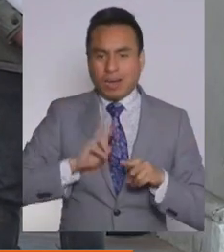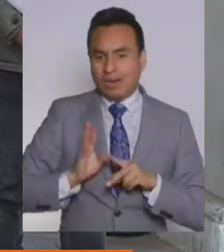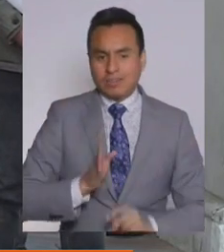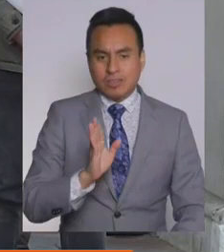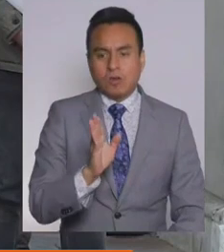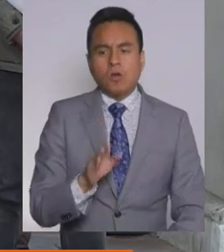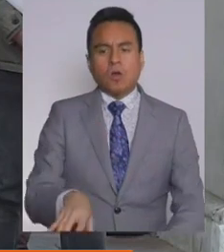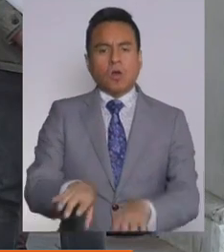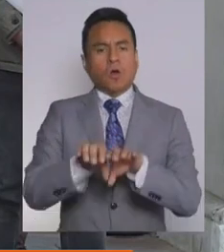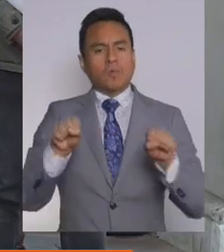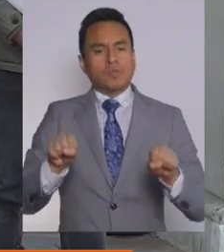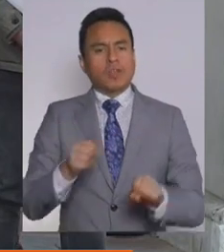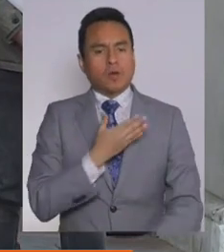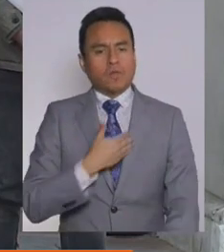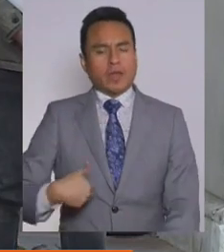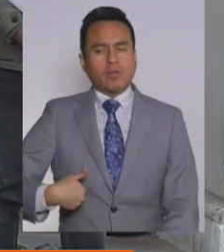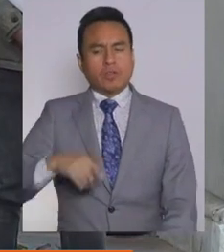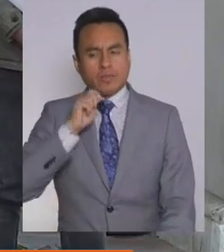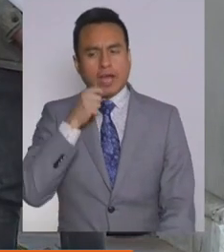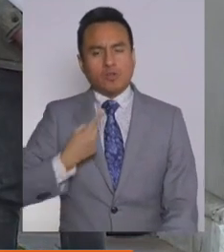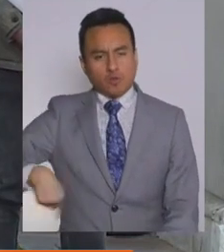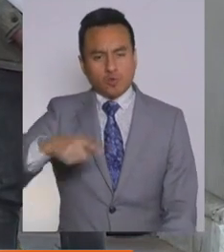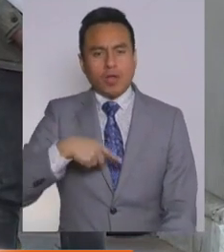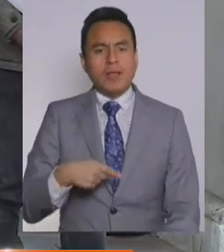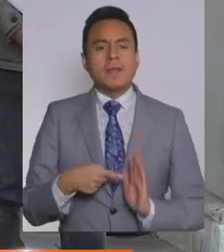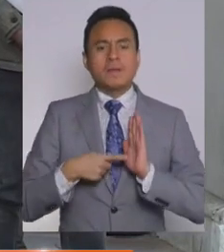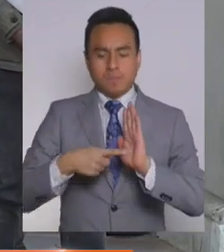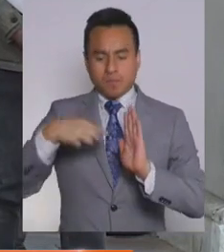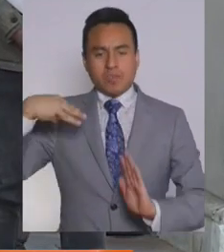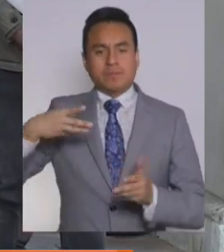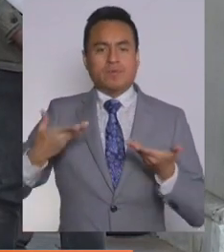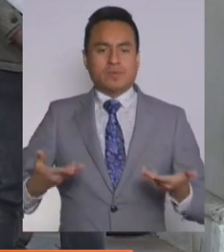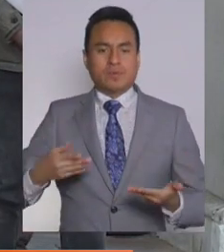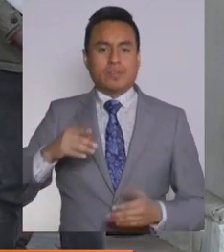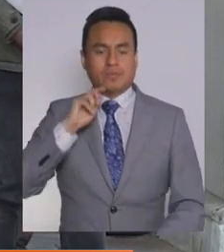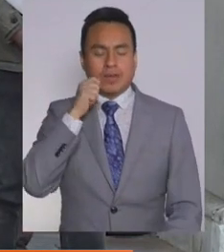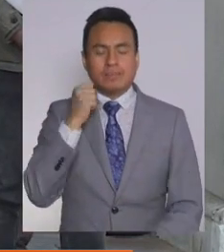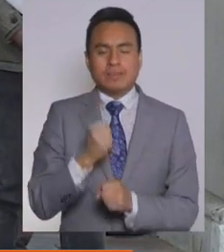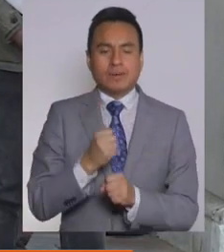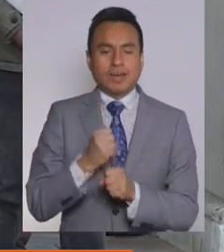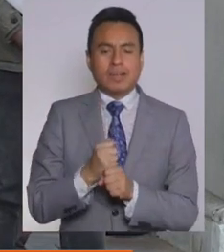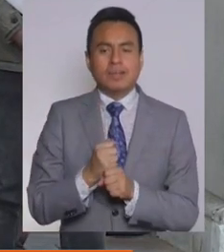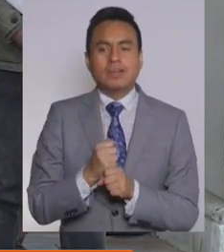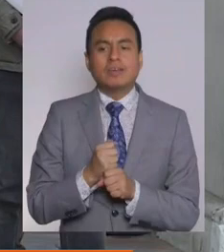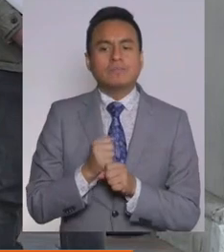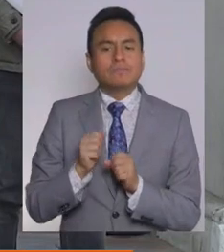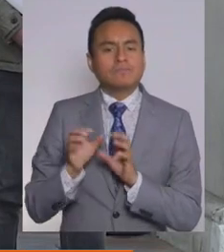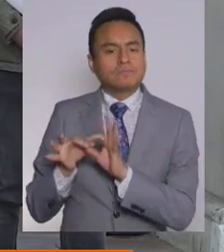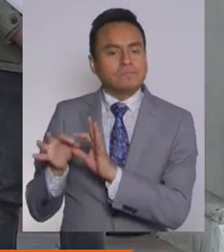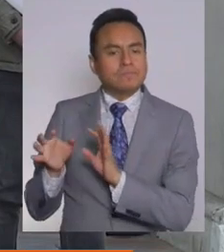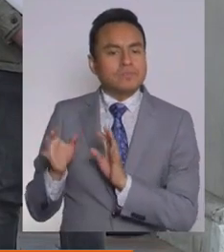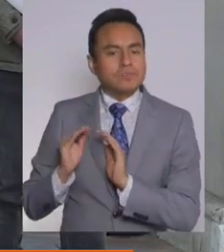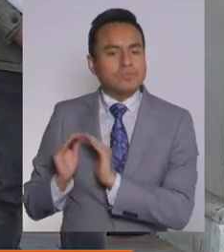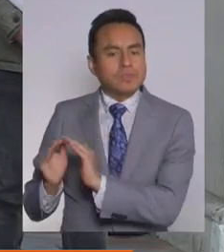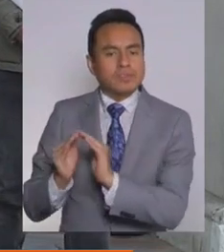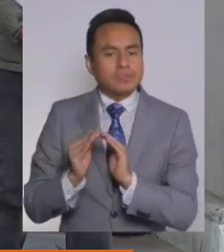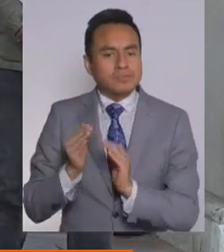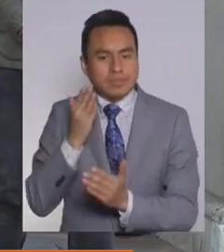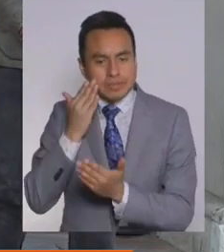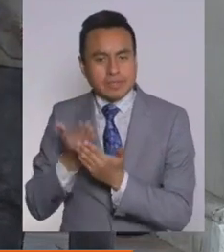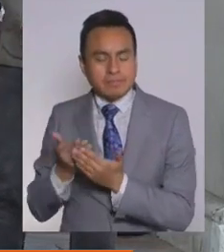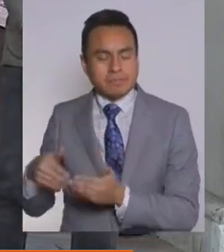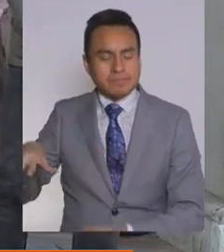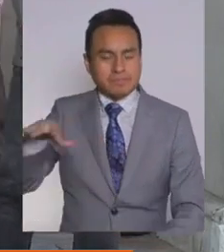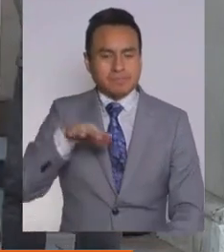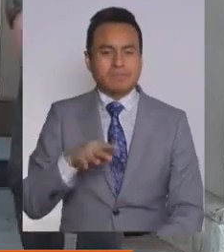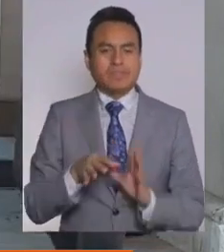sido el compromiso del gobierno y por lo tanto aquí estamos los municipios nuevamente y como siempre para trabajar por el bienestar de nuestros vecinos. Gracias.